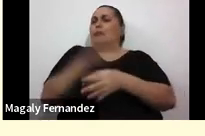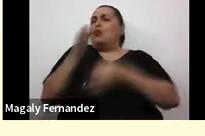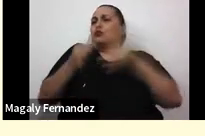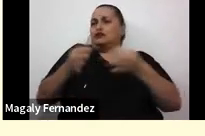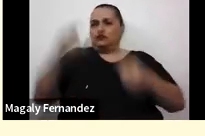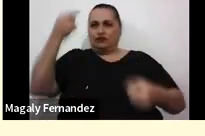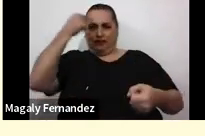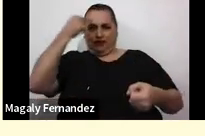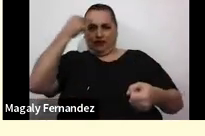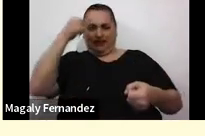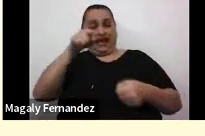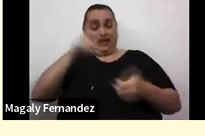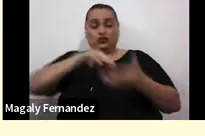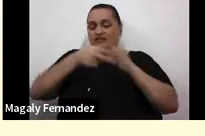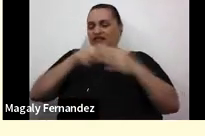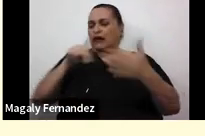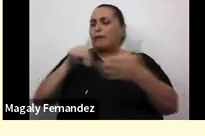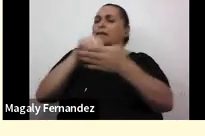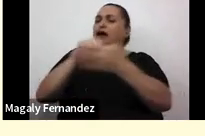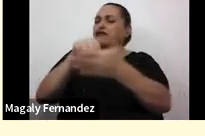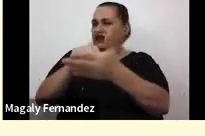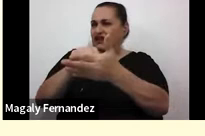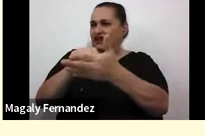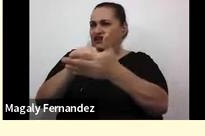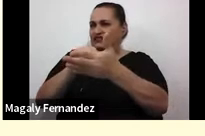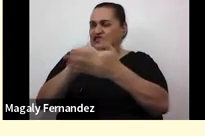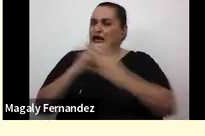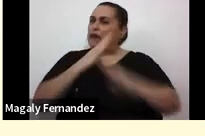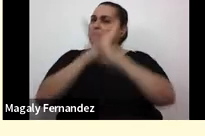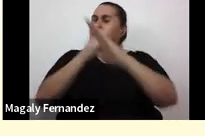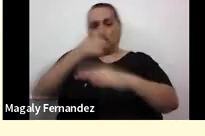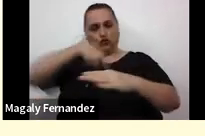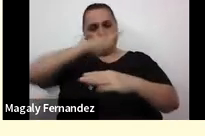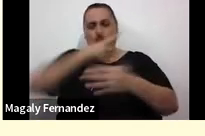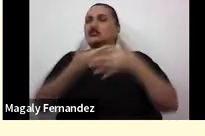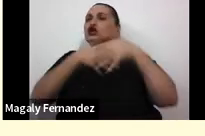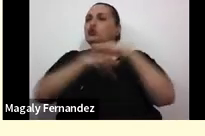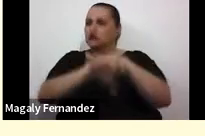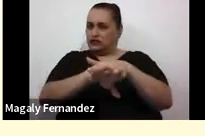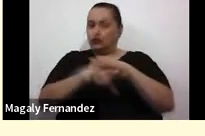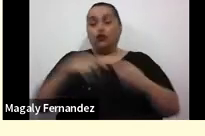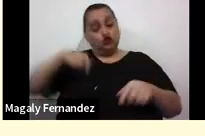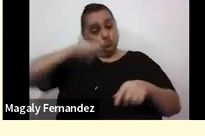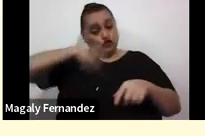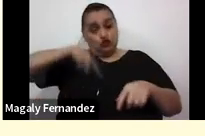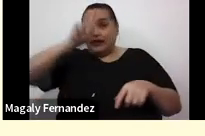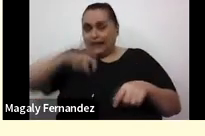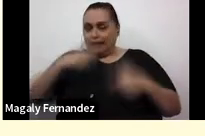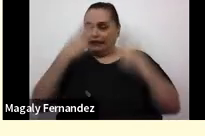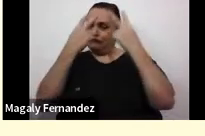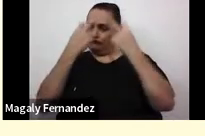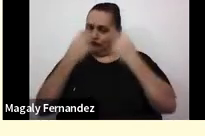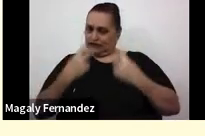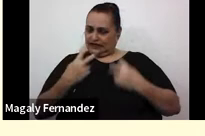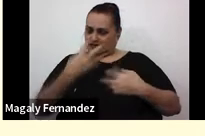las barreras que que nos impiden muchas veces ser inclusivos Entonces lo primero es darnos una revisadita interna de